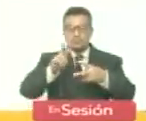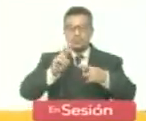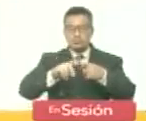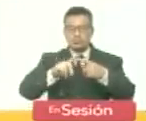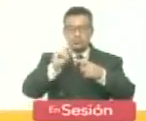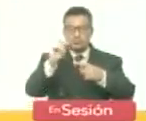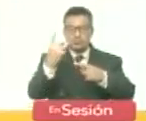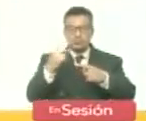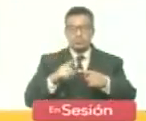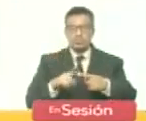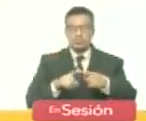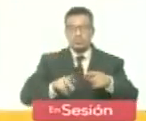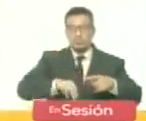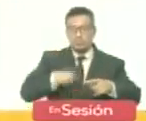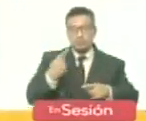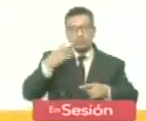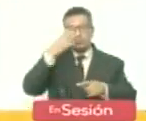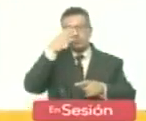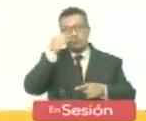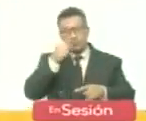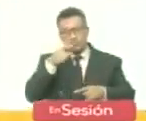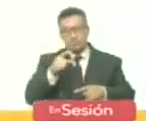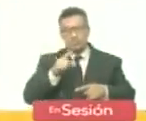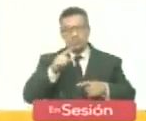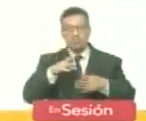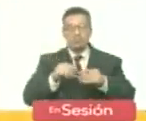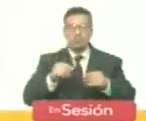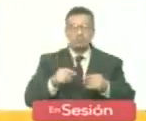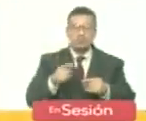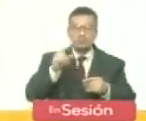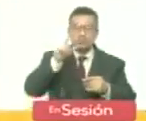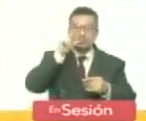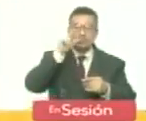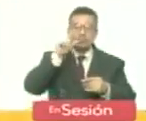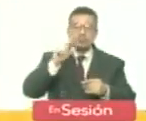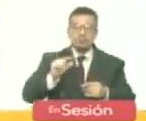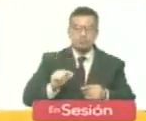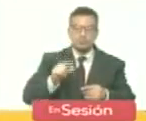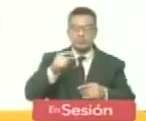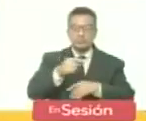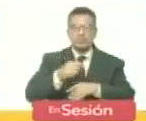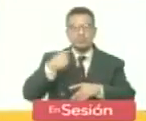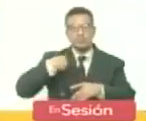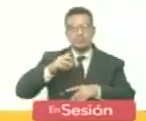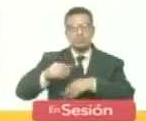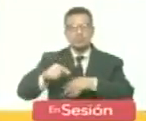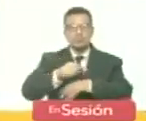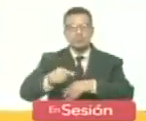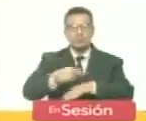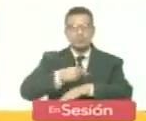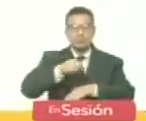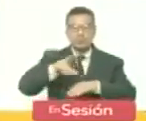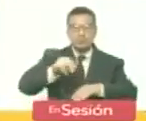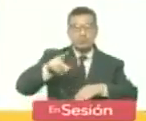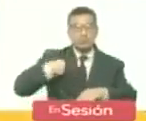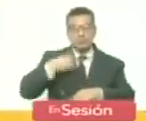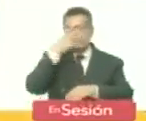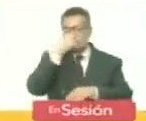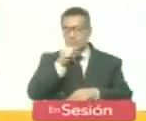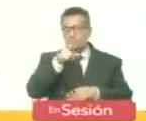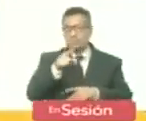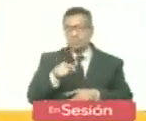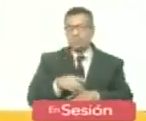primera, podemos entender la precariedad financiera por la que atraviesa el gobierno. Sin embargo, no podemos entender